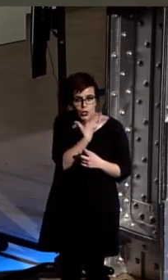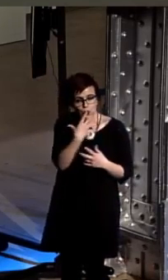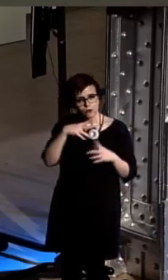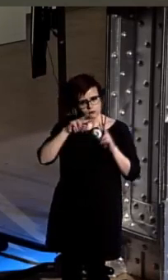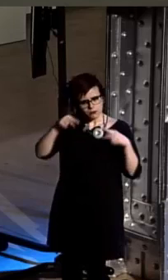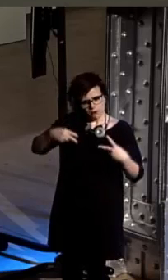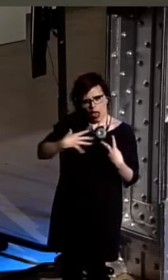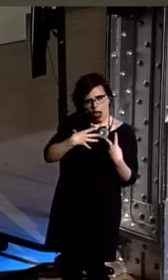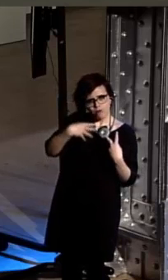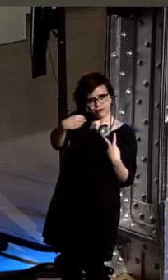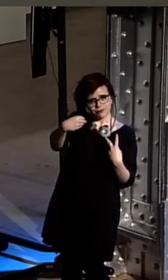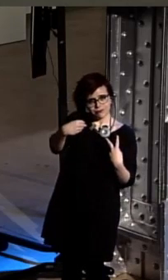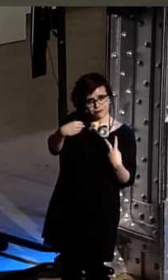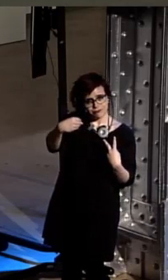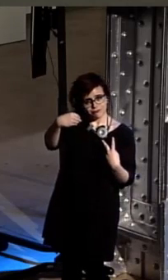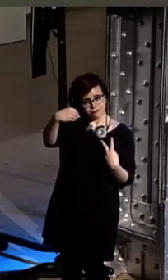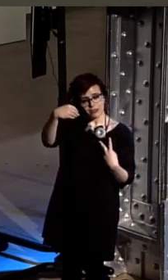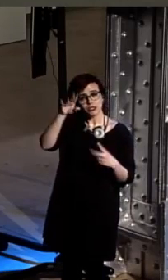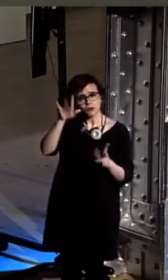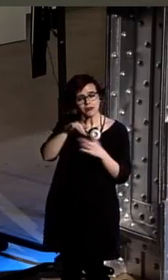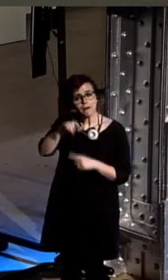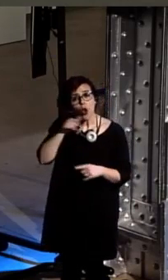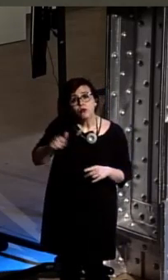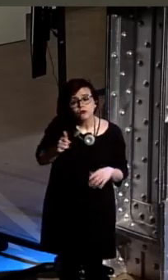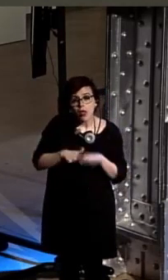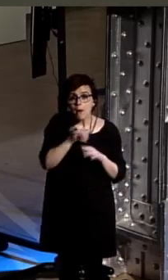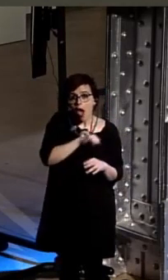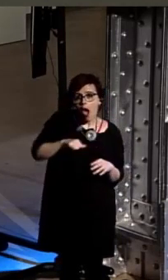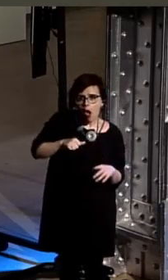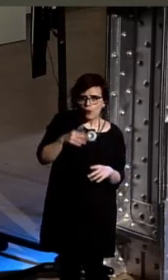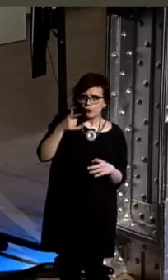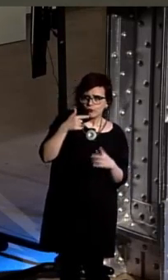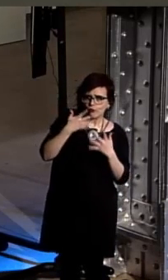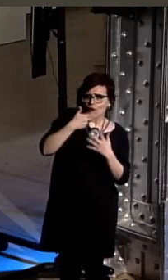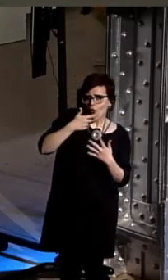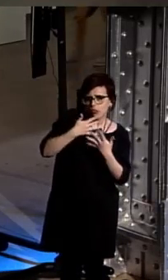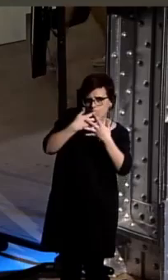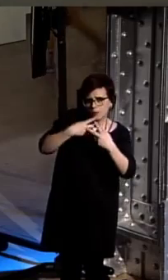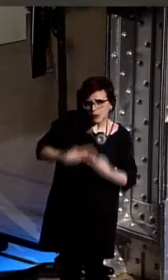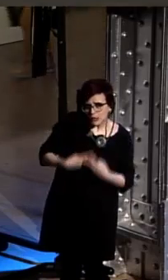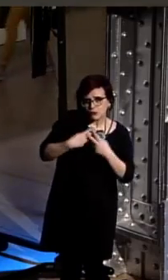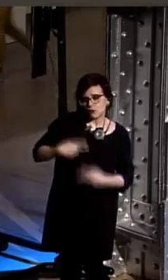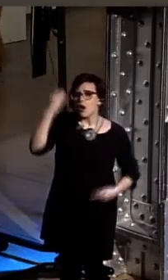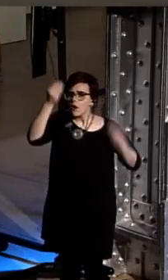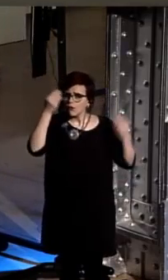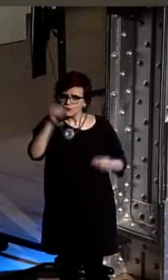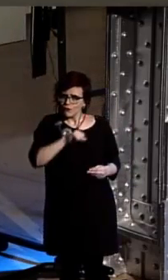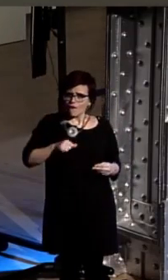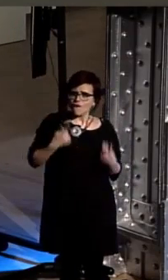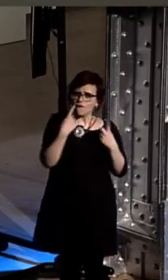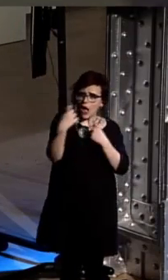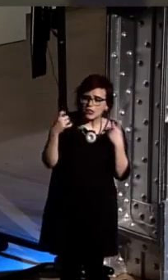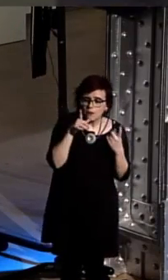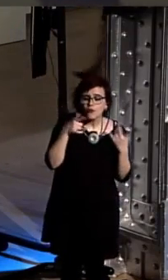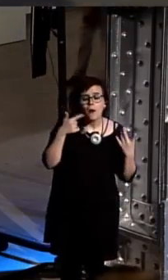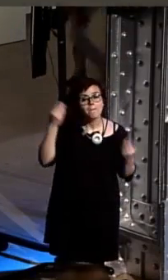más capaces de ello. Las oportunidades para la autorreflexión y el autoconocimiento son muy grandes, pero yo creo que lo que no podemos perder de vista